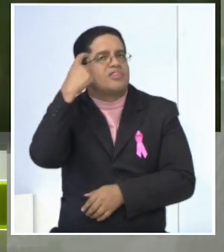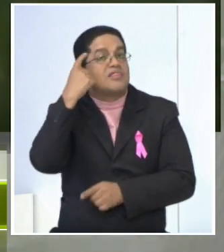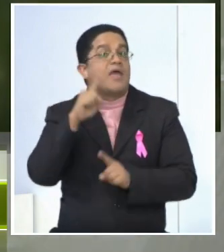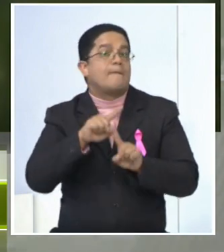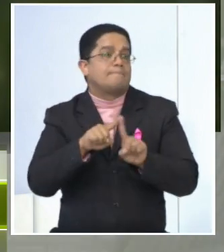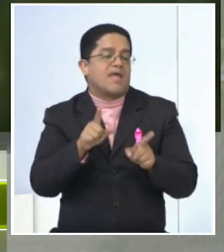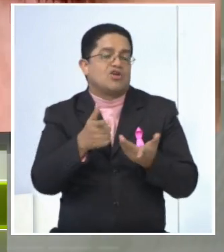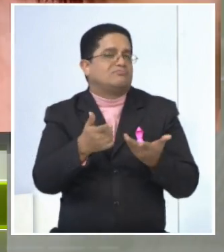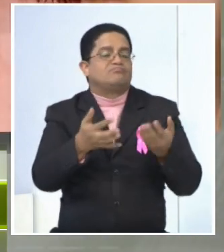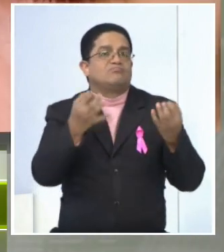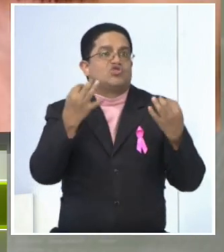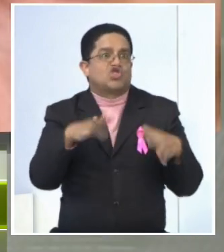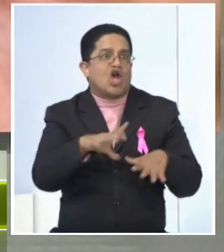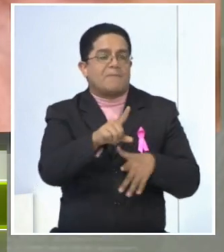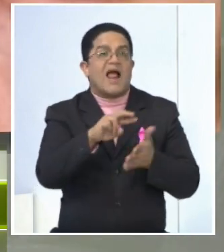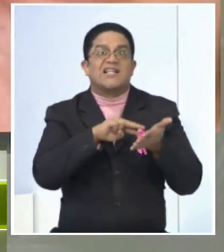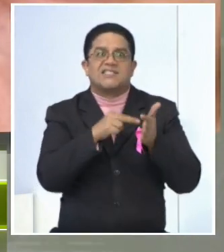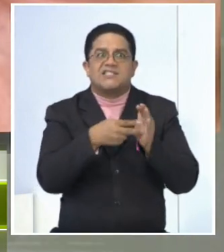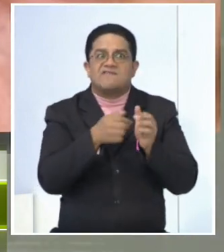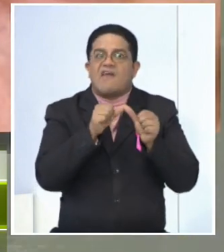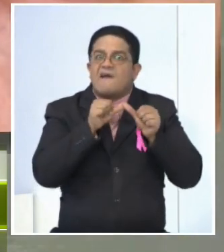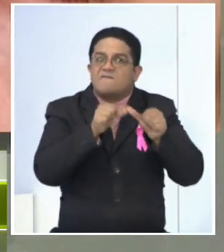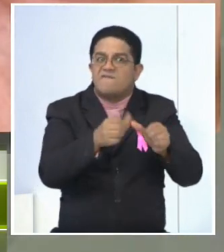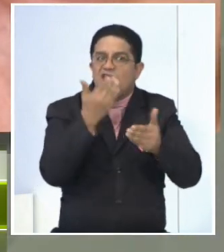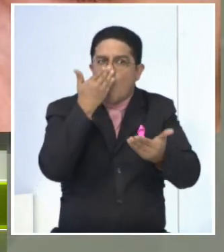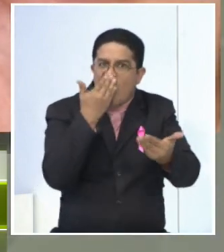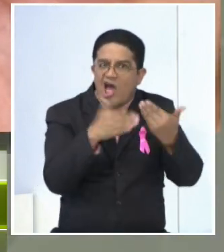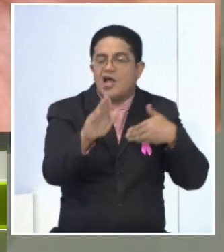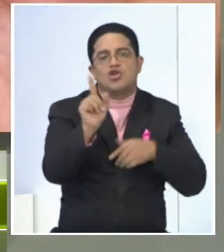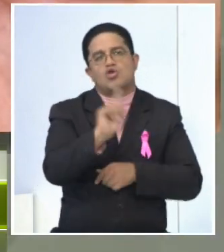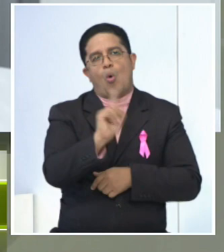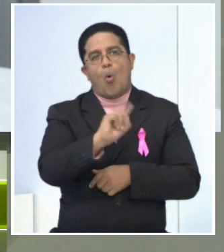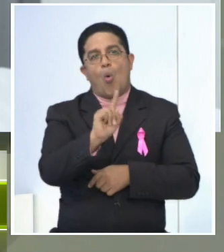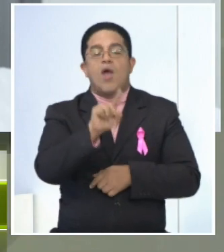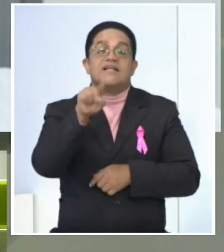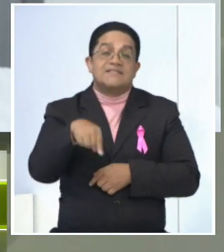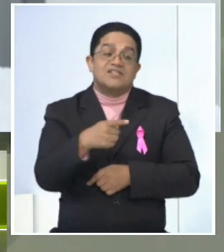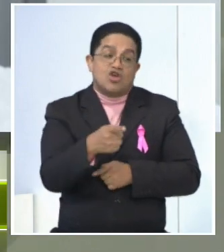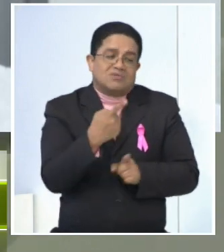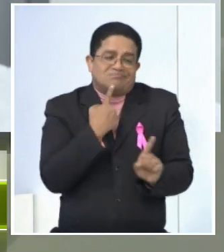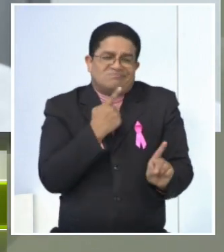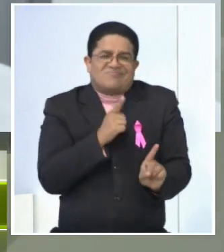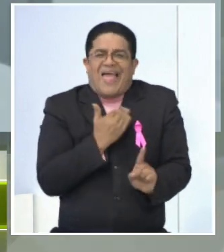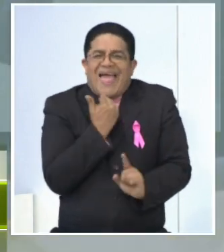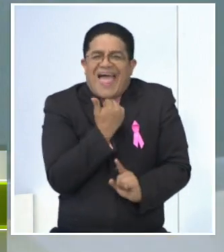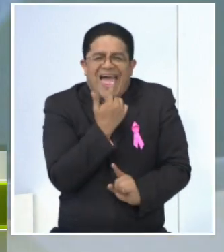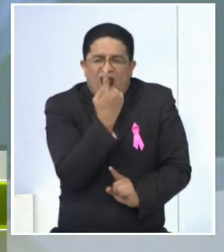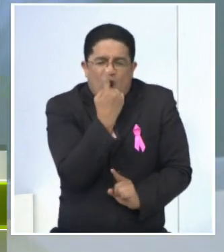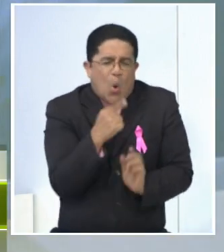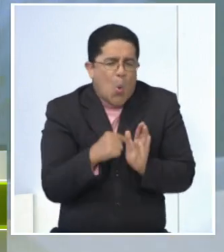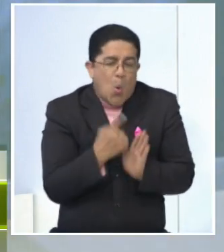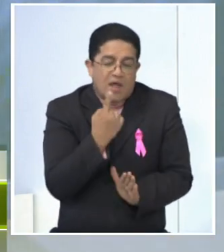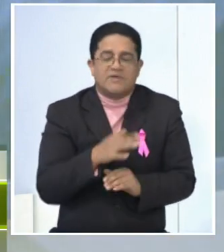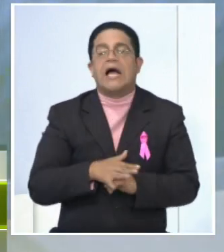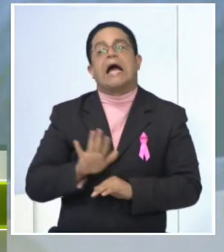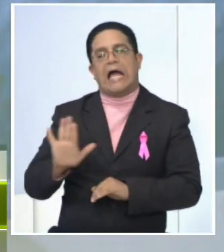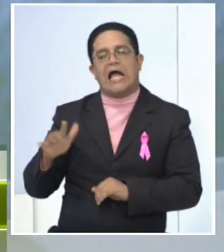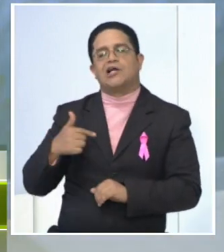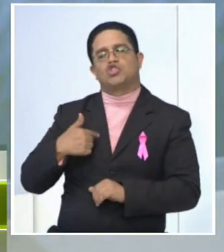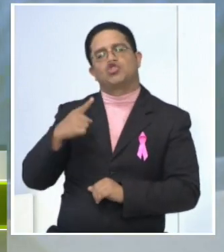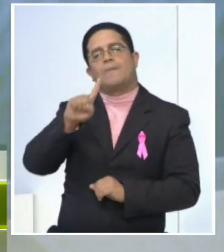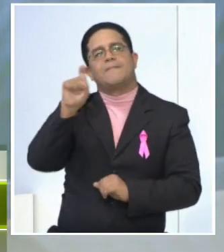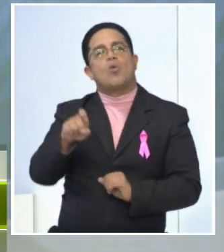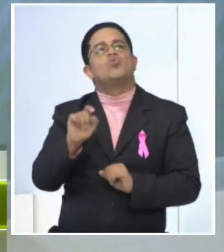el paciente no la va a ver otro momento de su vida, sino que en ese momento puntual y ya. Claro, lo consulto esto porque de repente se